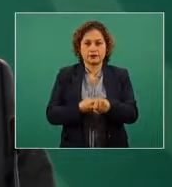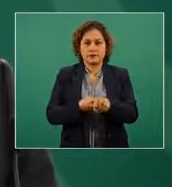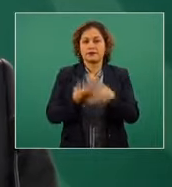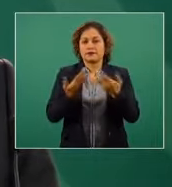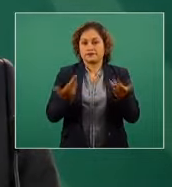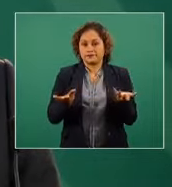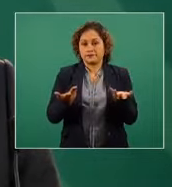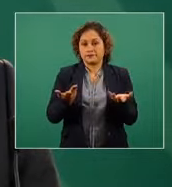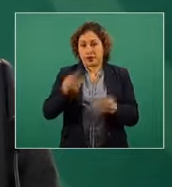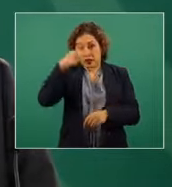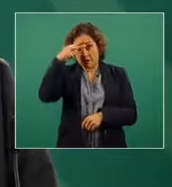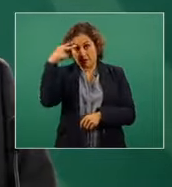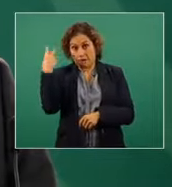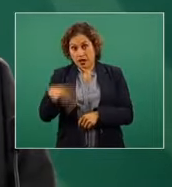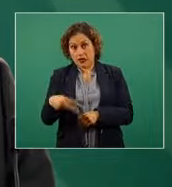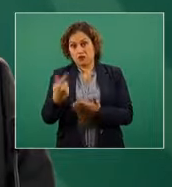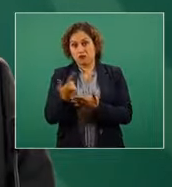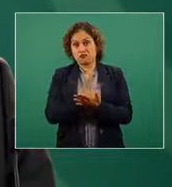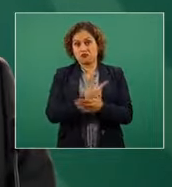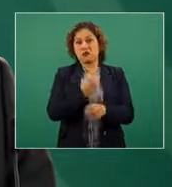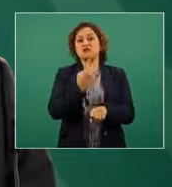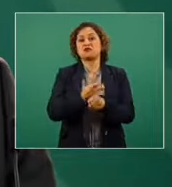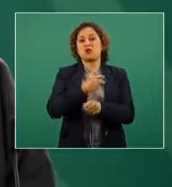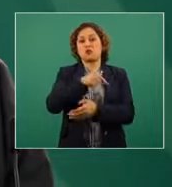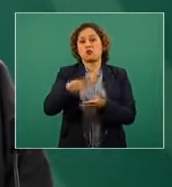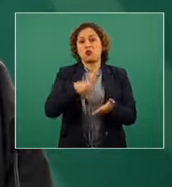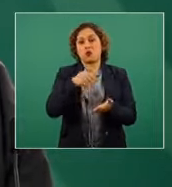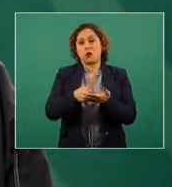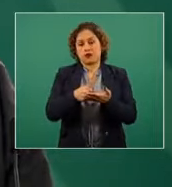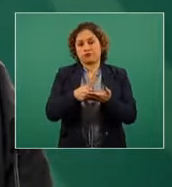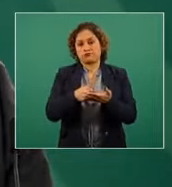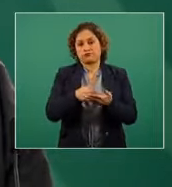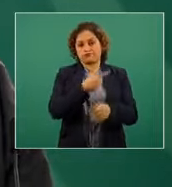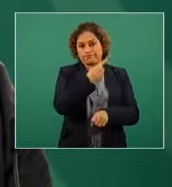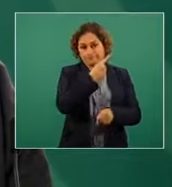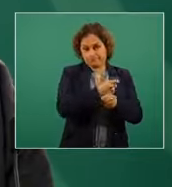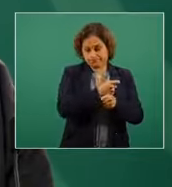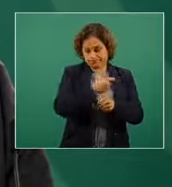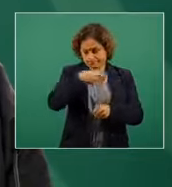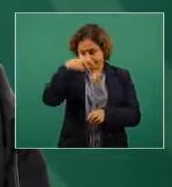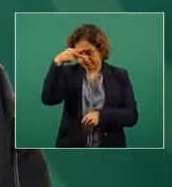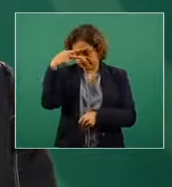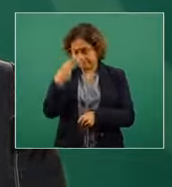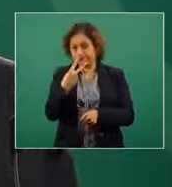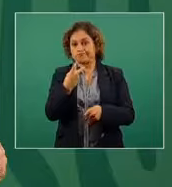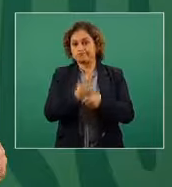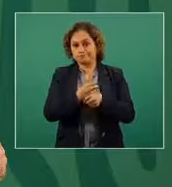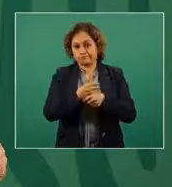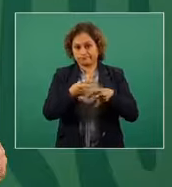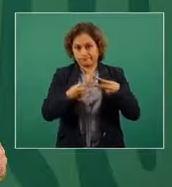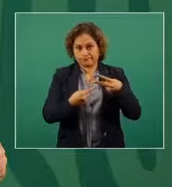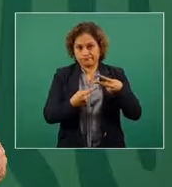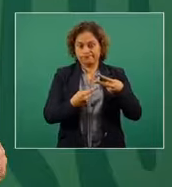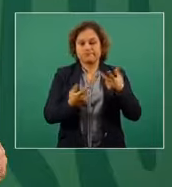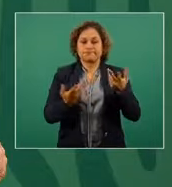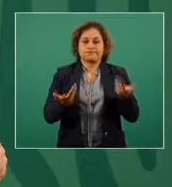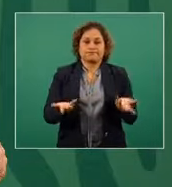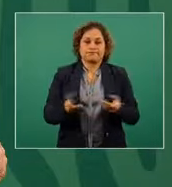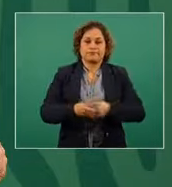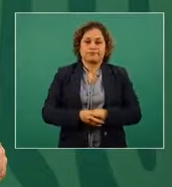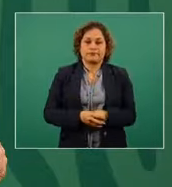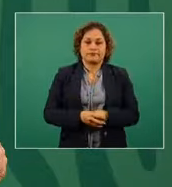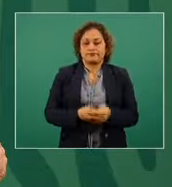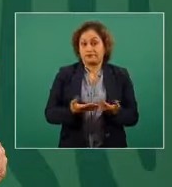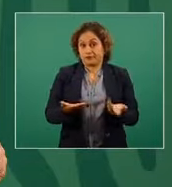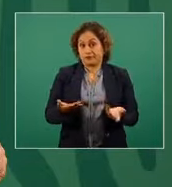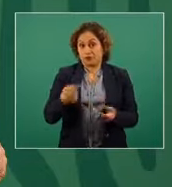lamentablemente, el segundo lugar en el mundo en obesidad. Y aquí les comenté que